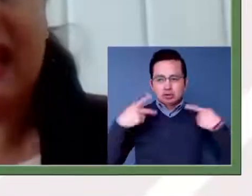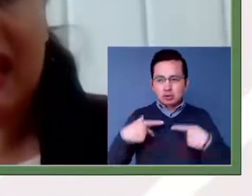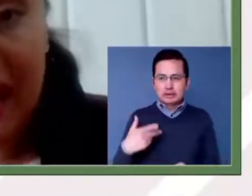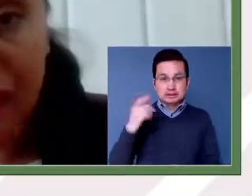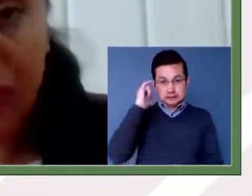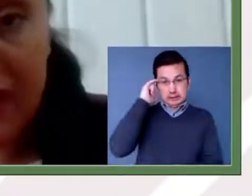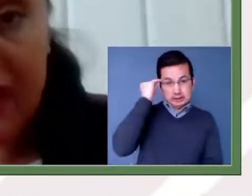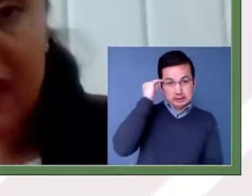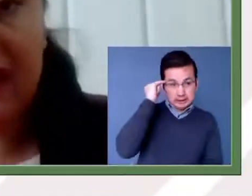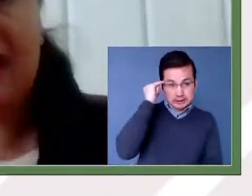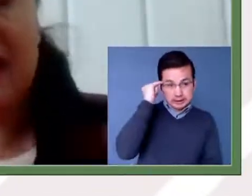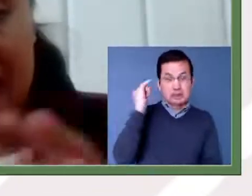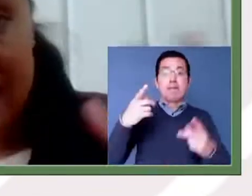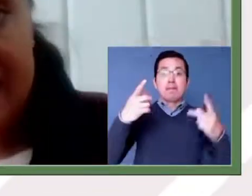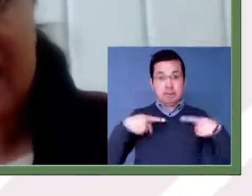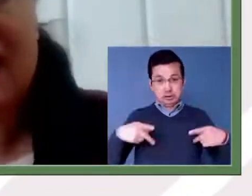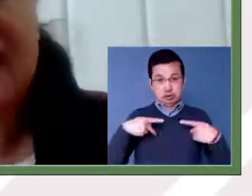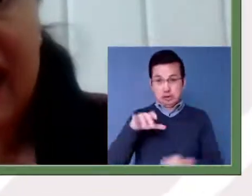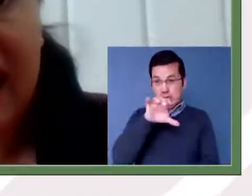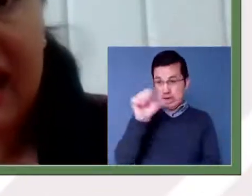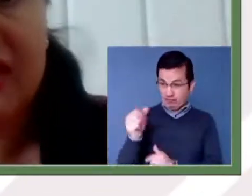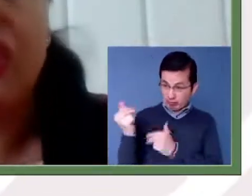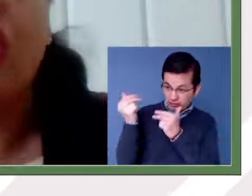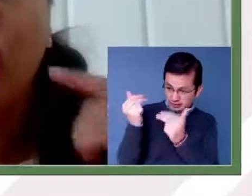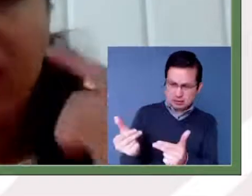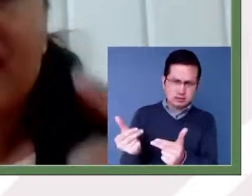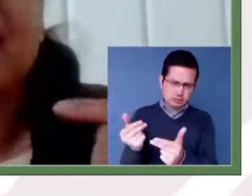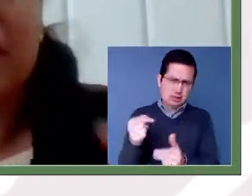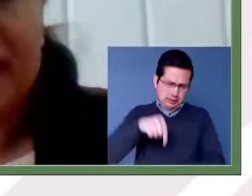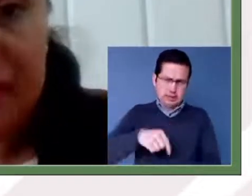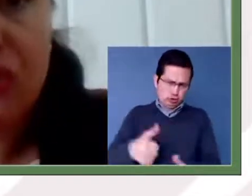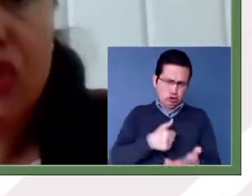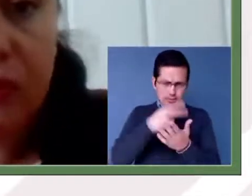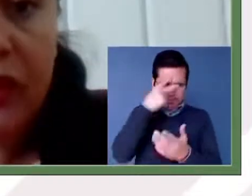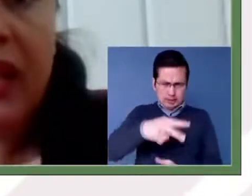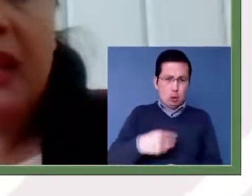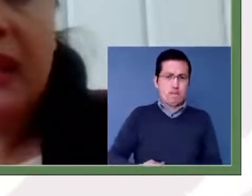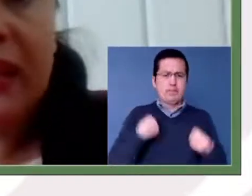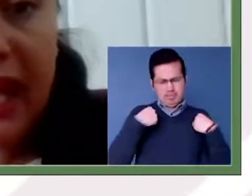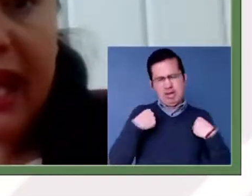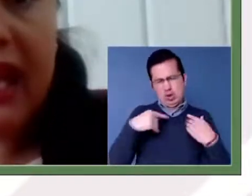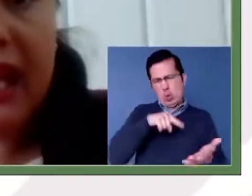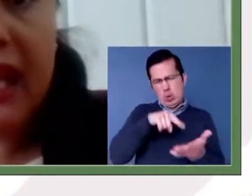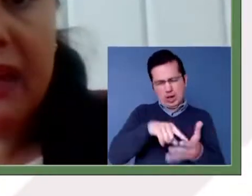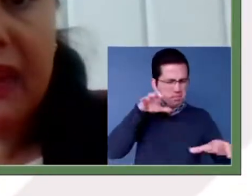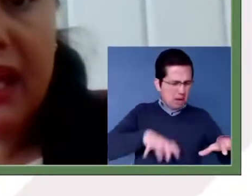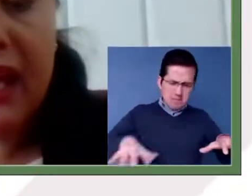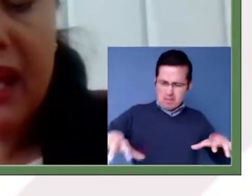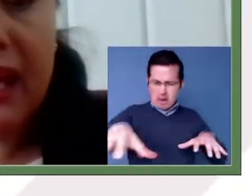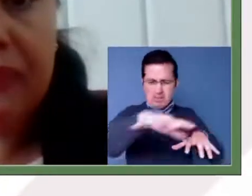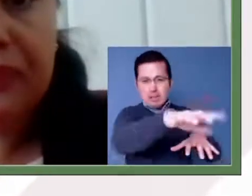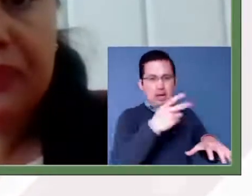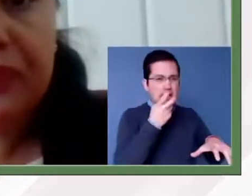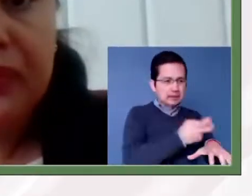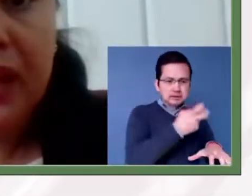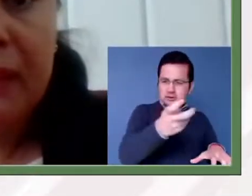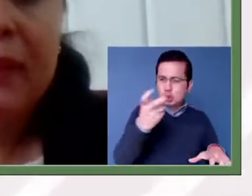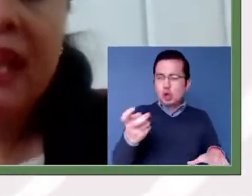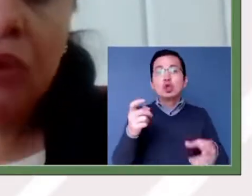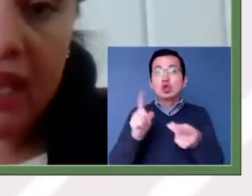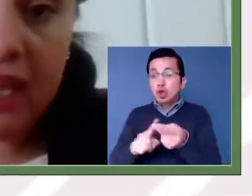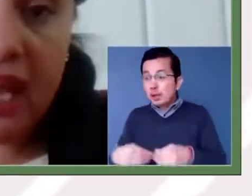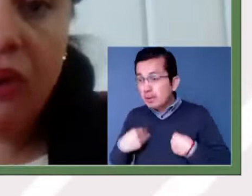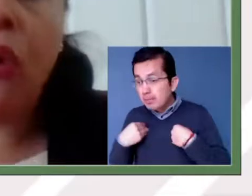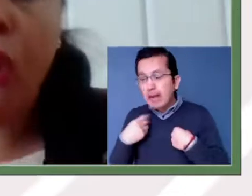indígenas y afrodescendientes en las distintas alcaldías con esta percepción de